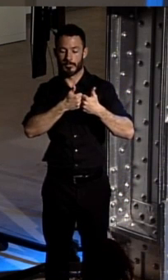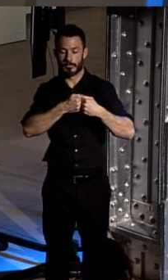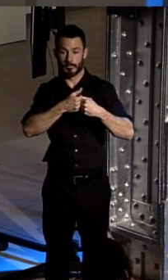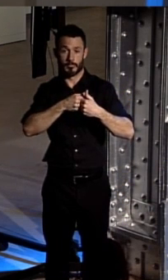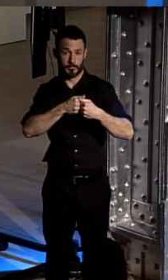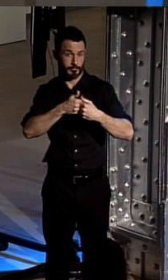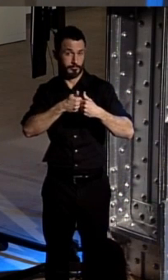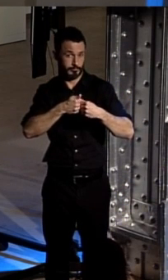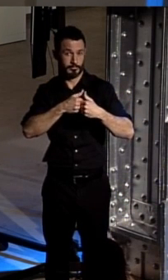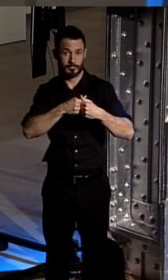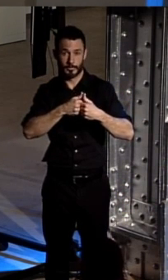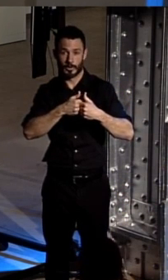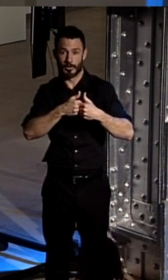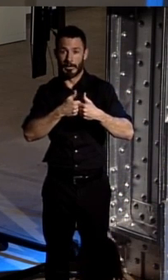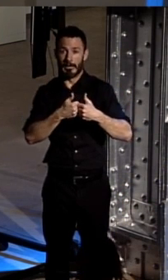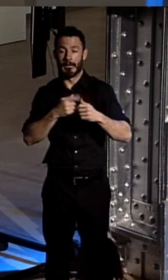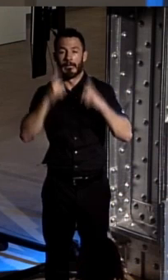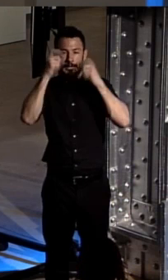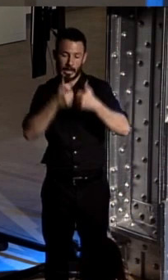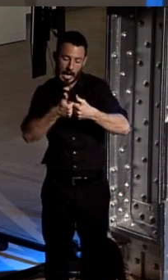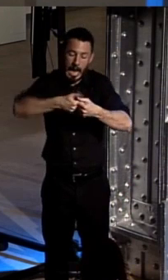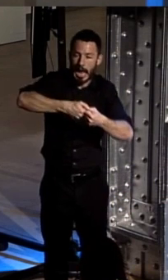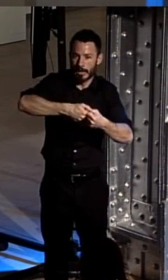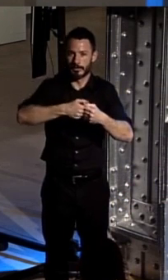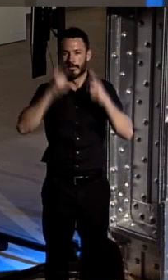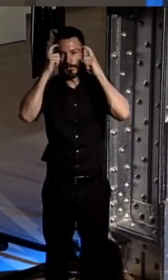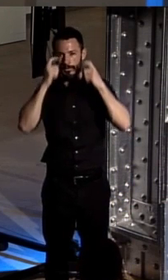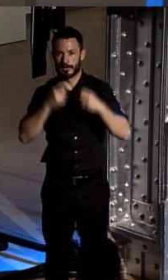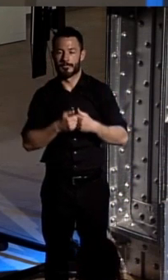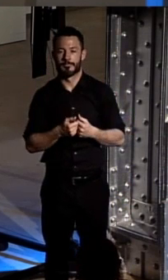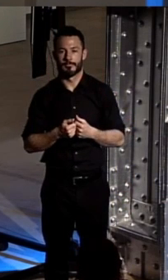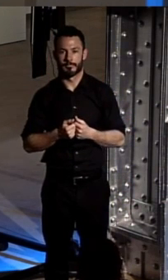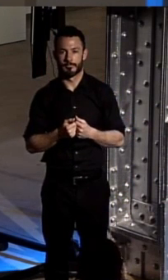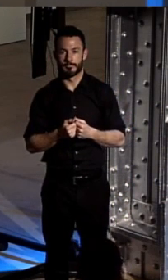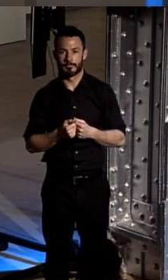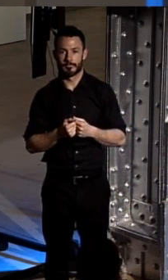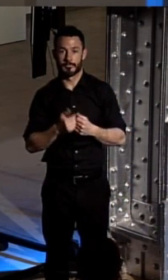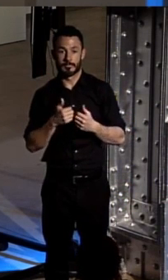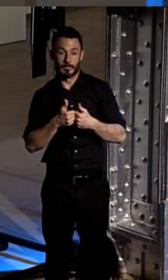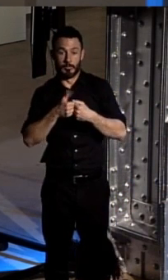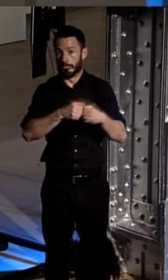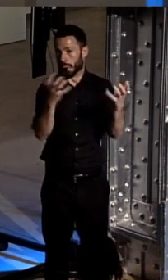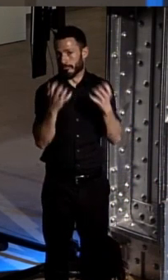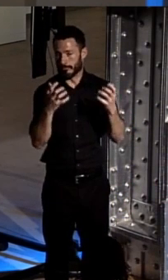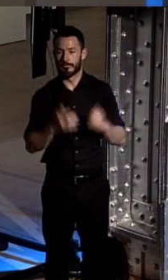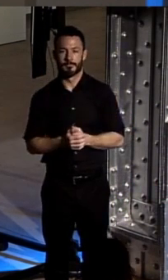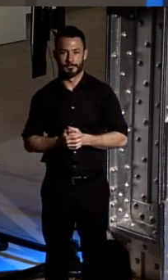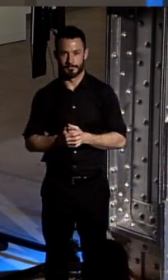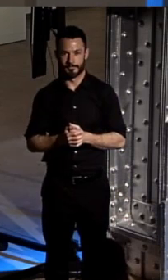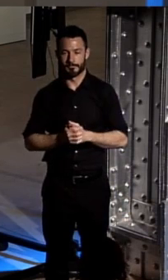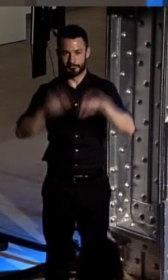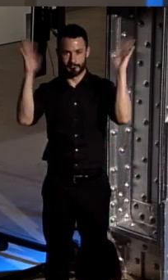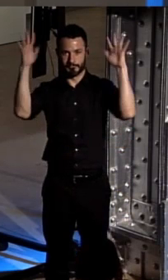2, 3, y después cada uno trata de poner el pulgar arriba del pulgar del otro. Así cuentan 1, 2, 3 y se tiene un punto y le aplauden que ganó. Le dan un gran